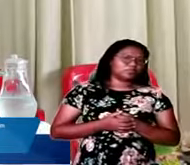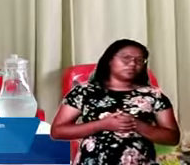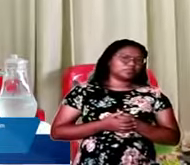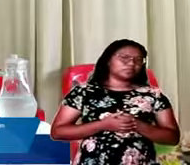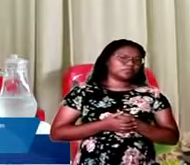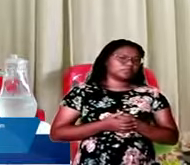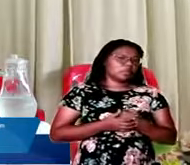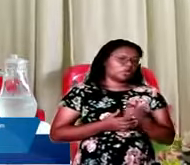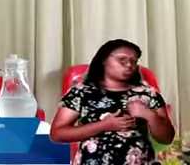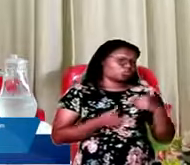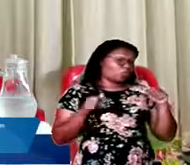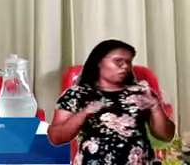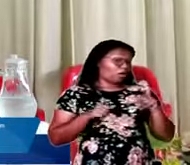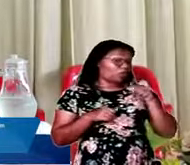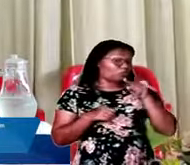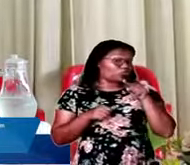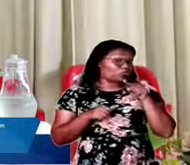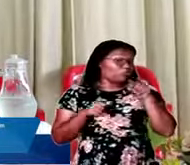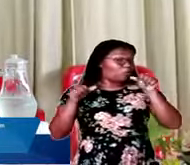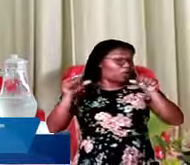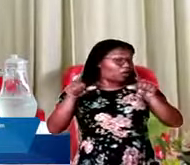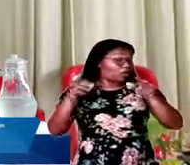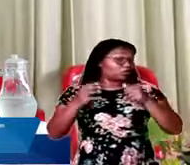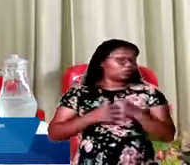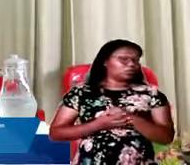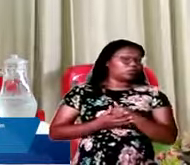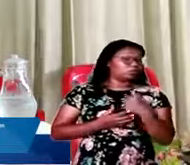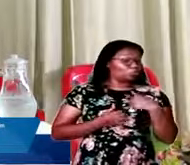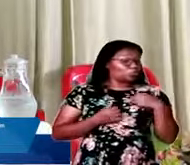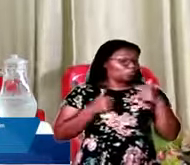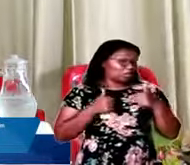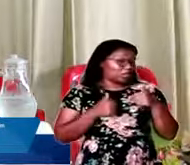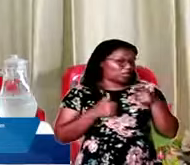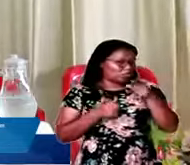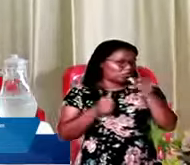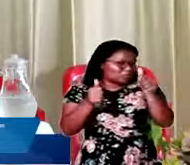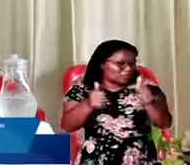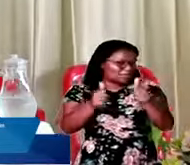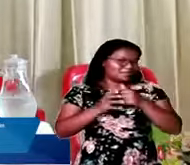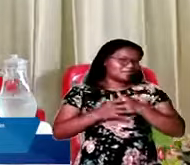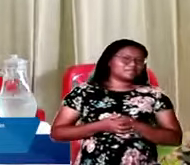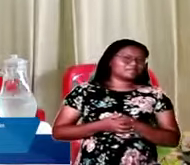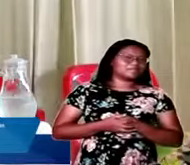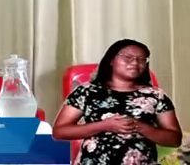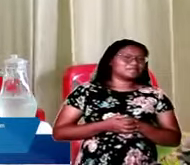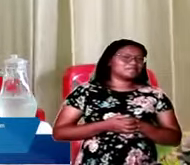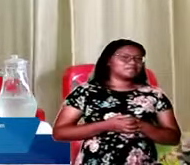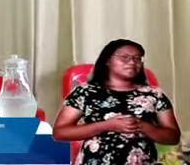Yo estoy mal, tú estás mal. Yo estoy bien, tú estás bien.